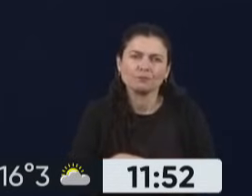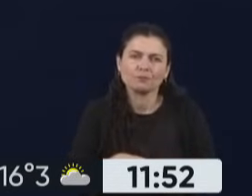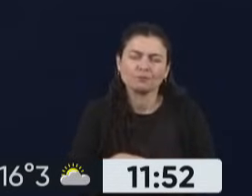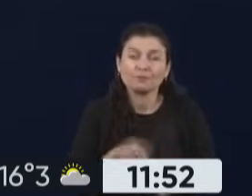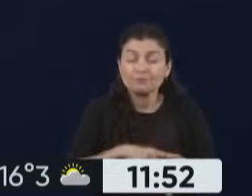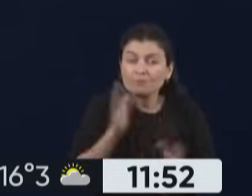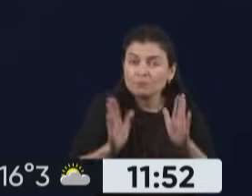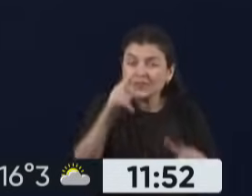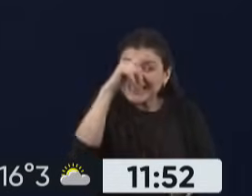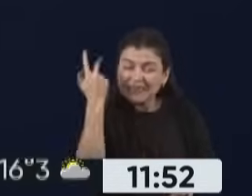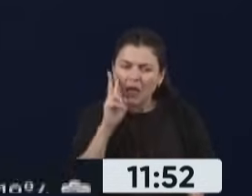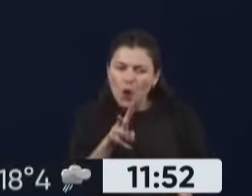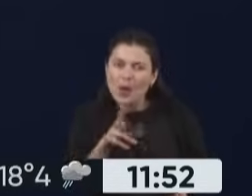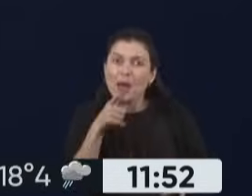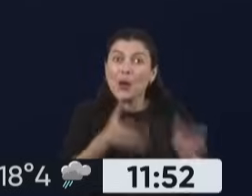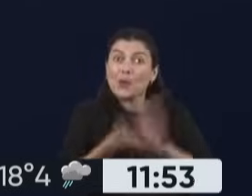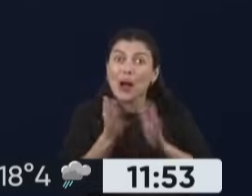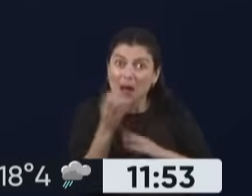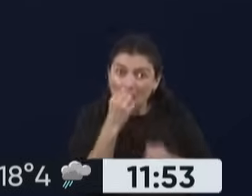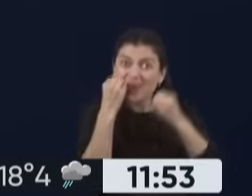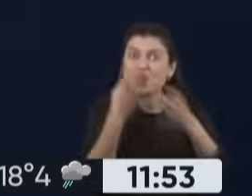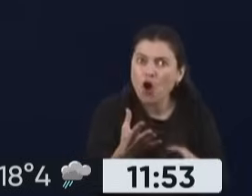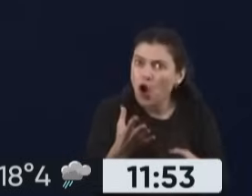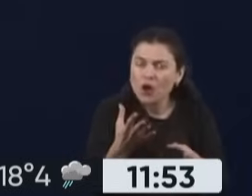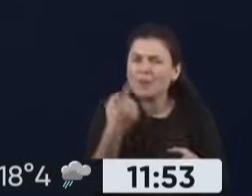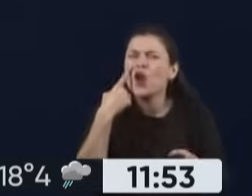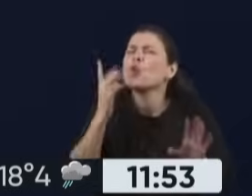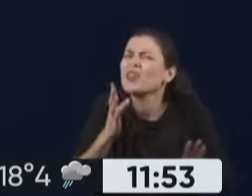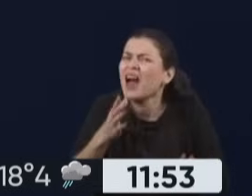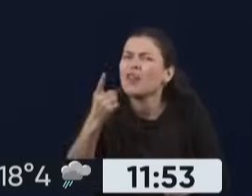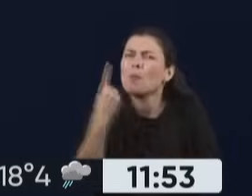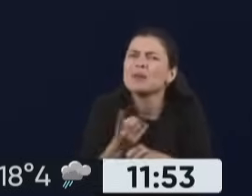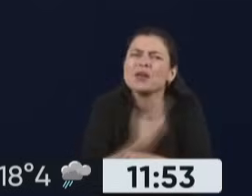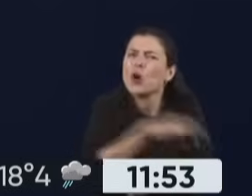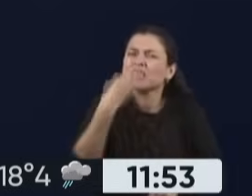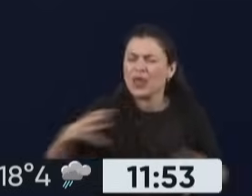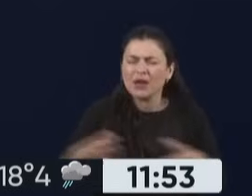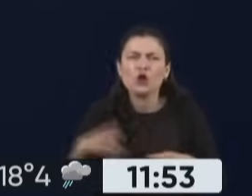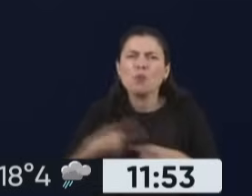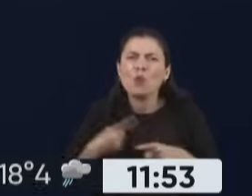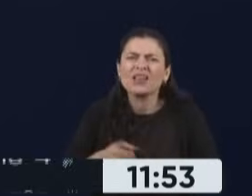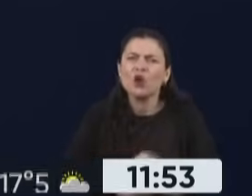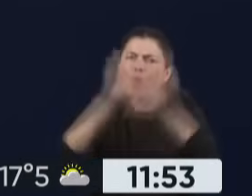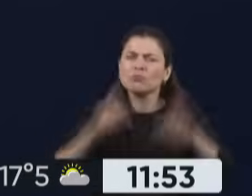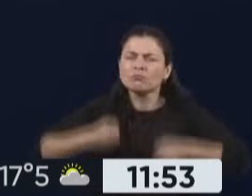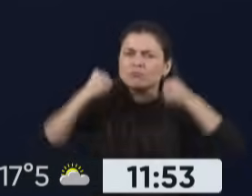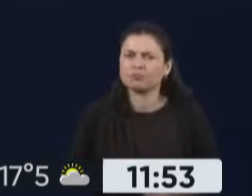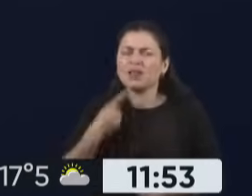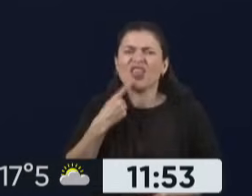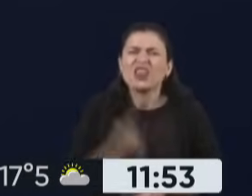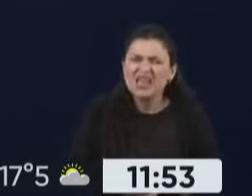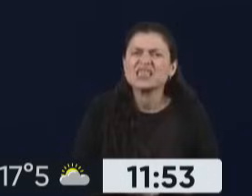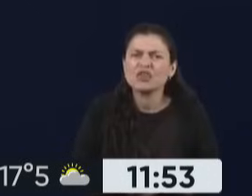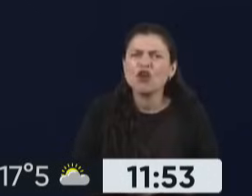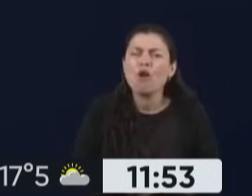la situación mejora. Pero si esto no es producto de una decisión política, pasa lo que le pasó siempre a Argentina.